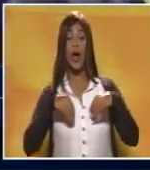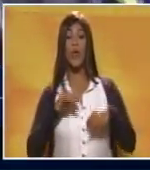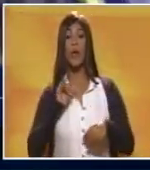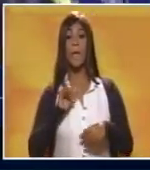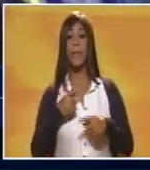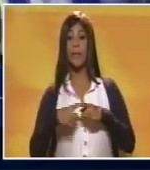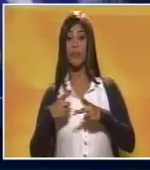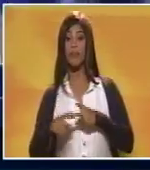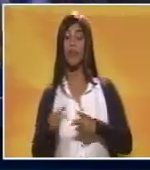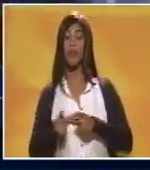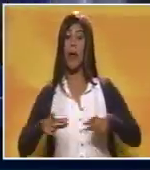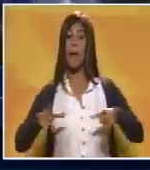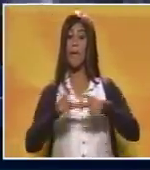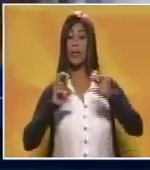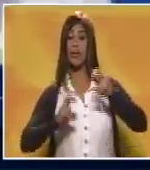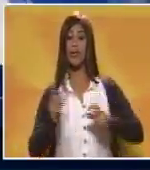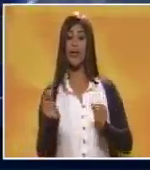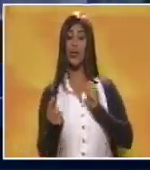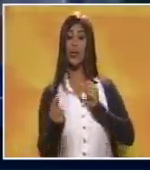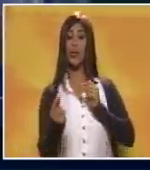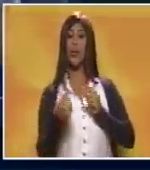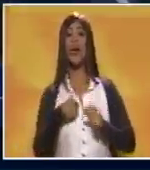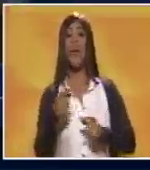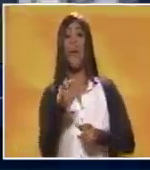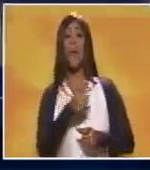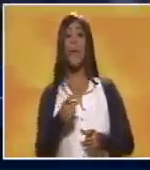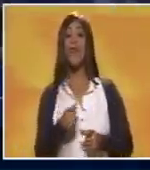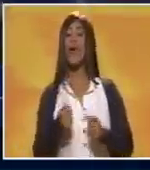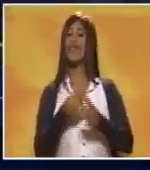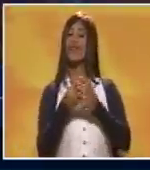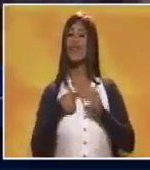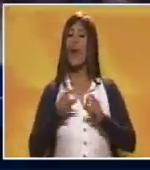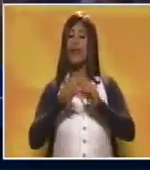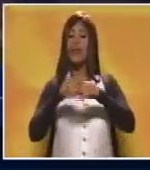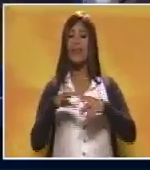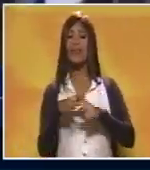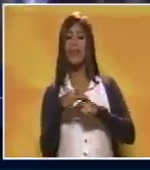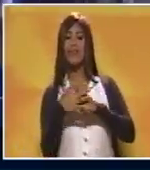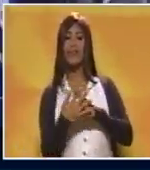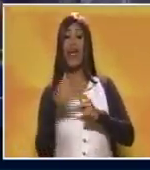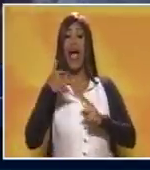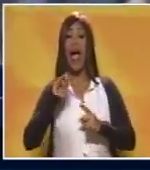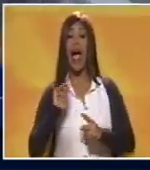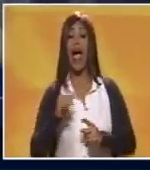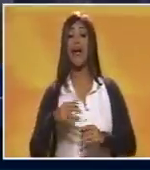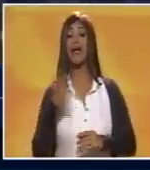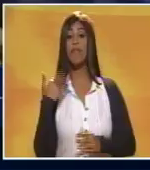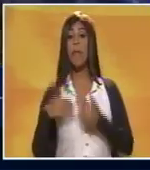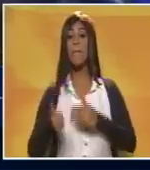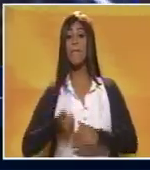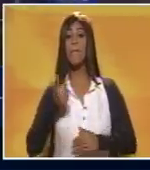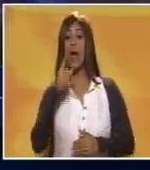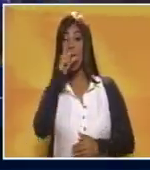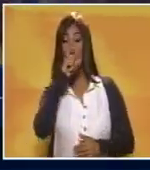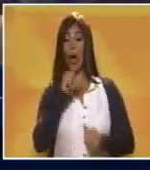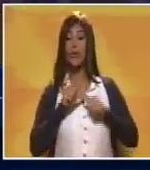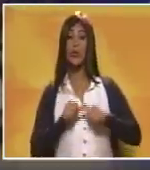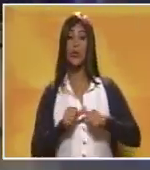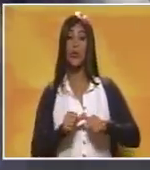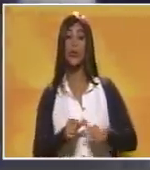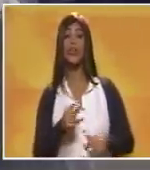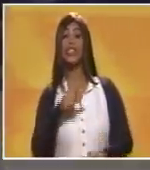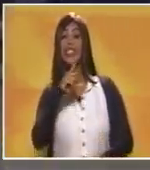las partes en la mesa de negociación con la que se busca una salida a la crisis que estalló hace más de un año y que ha